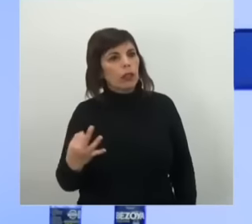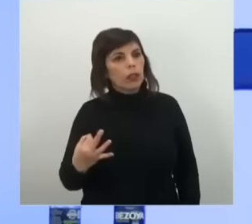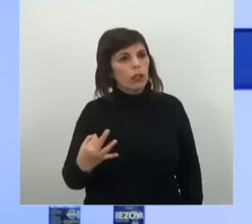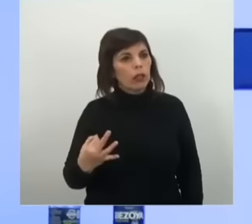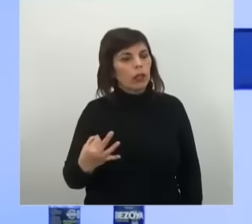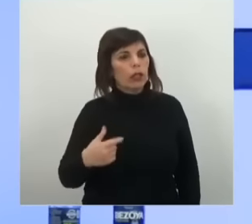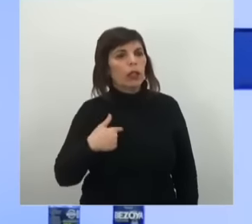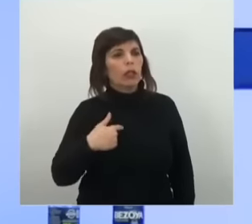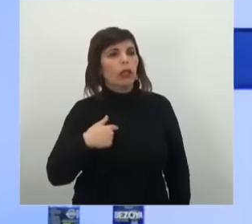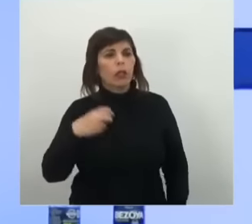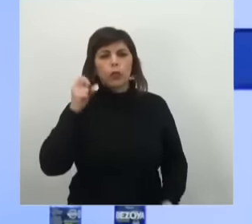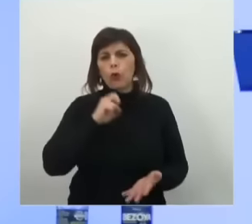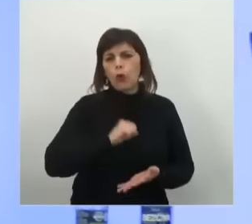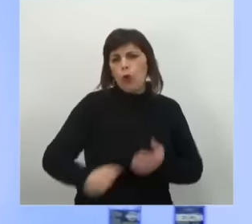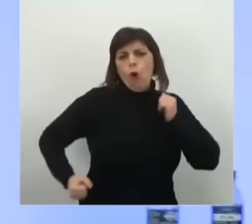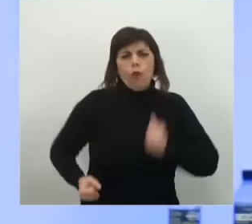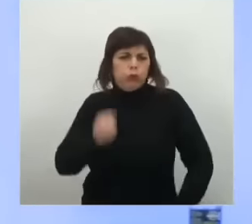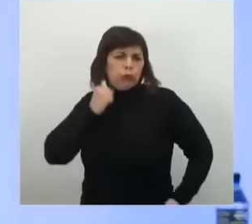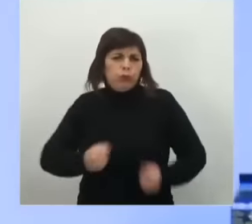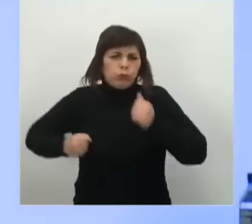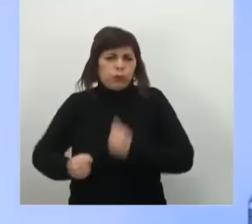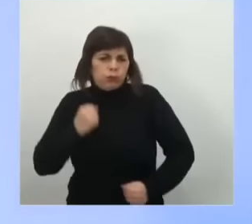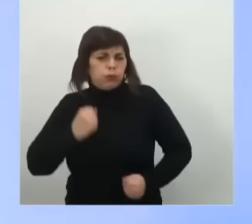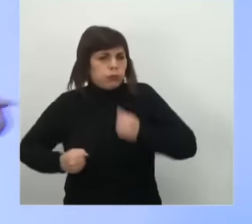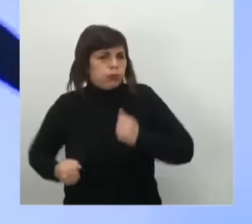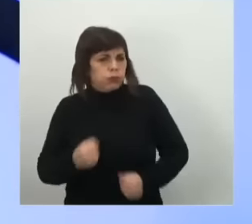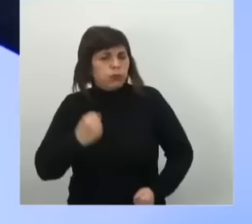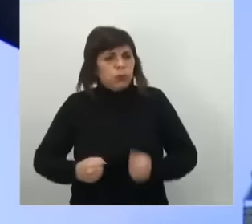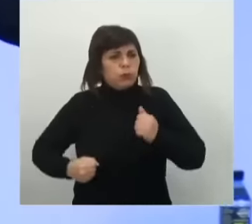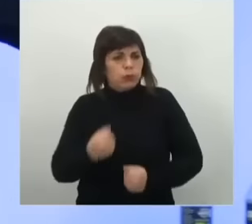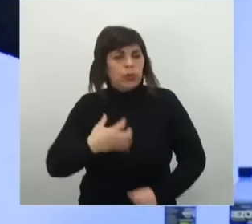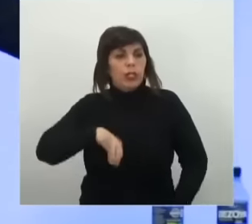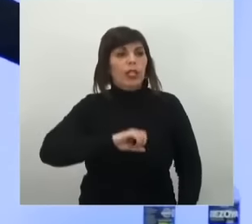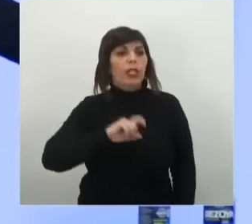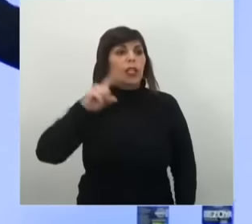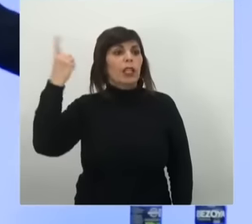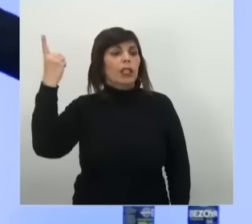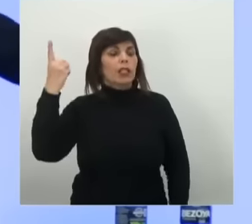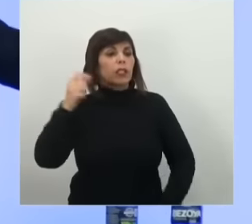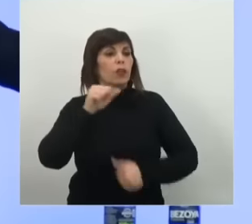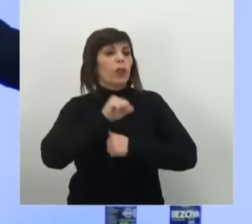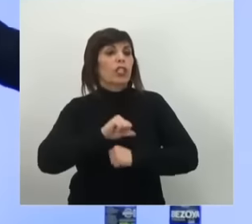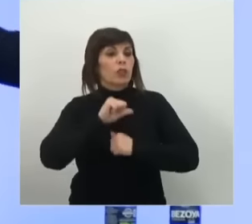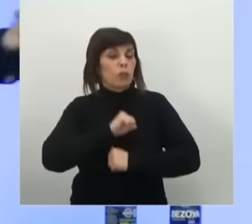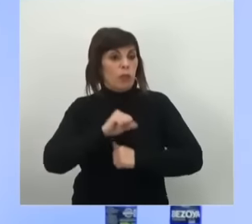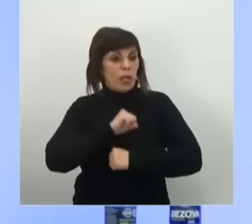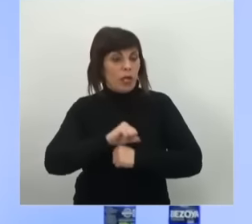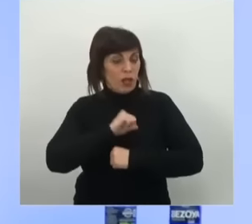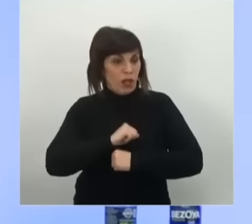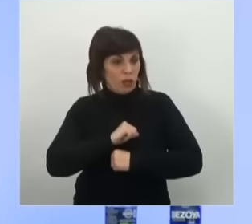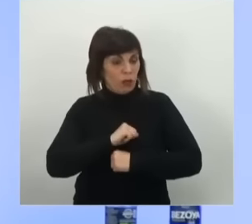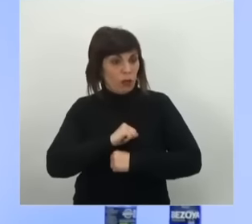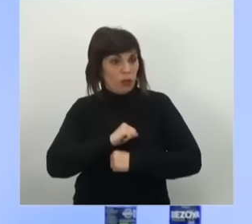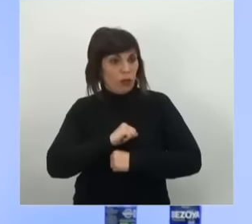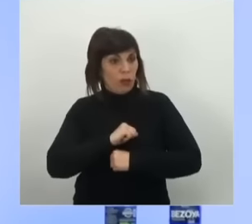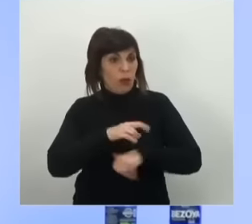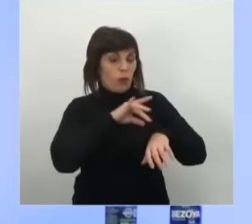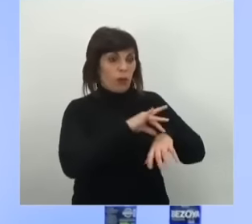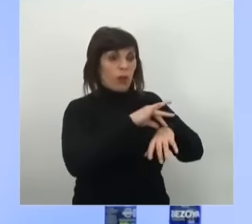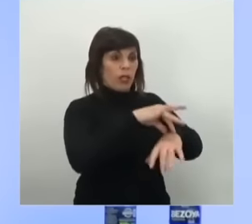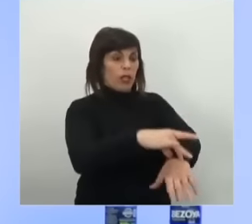corría y corría y corría y corría y corría y el señor estaba esperando ahí para darme la directiva